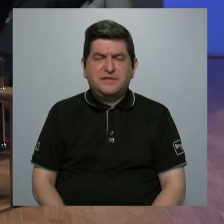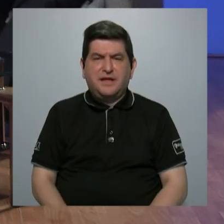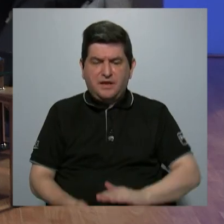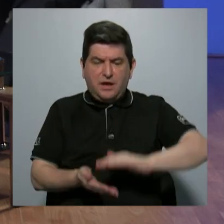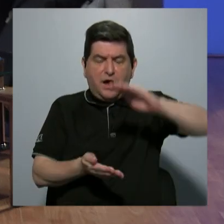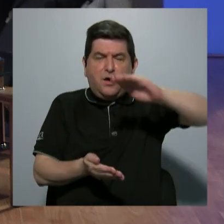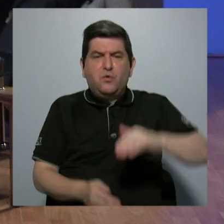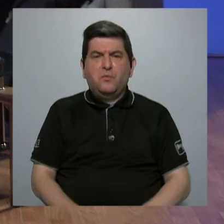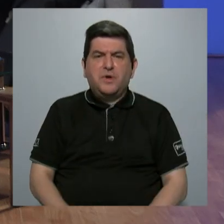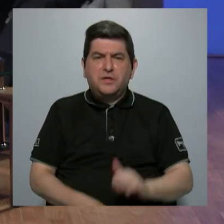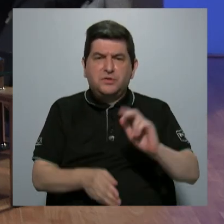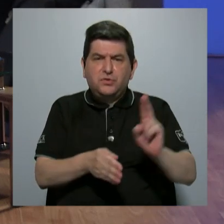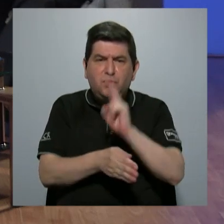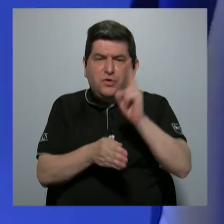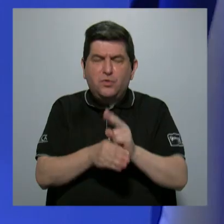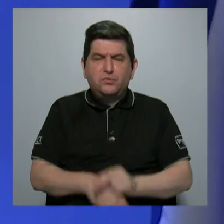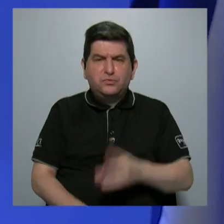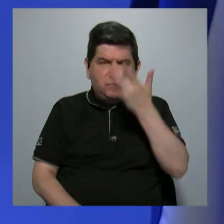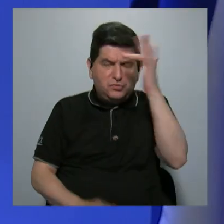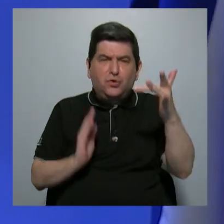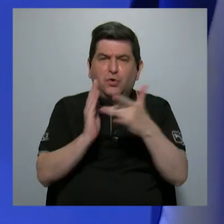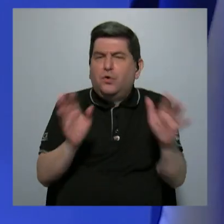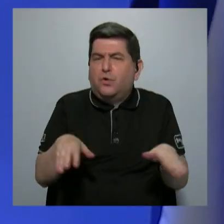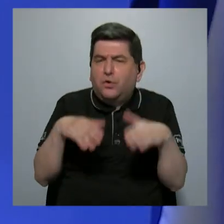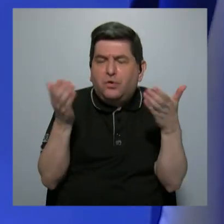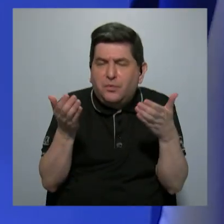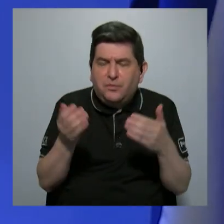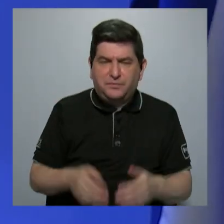artificial? Primero que todo,